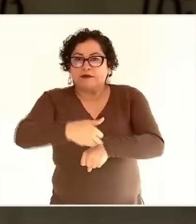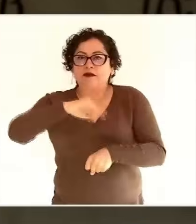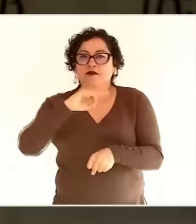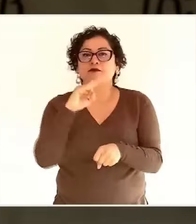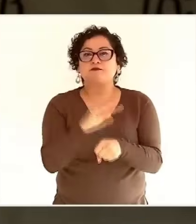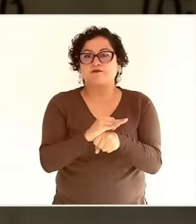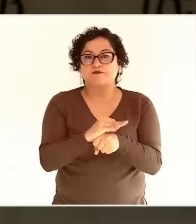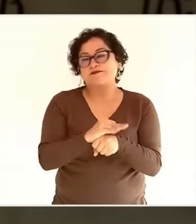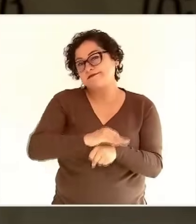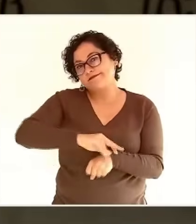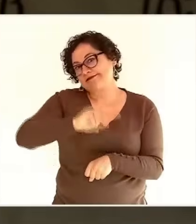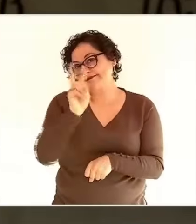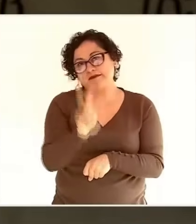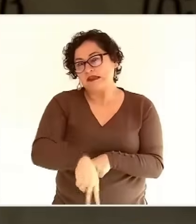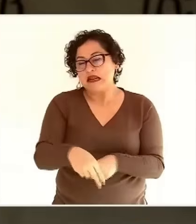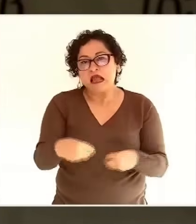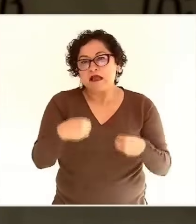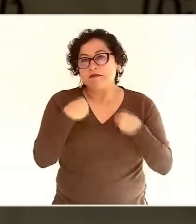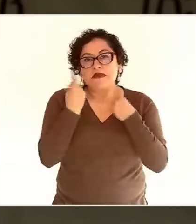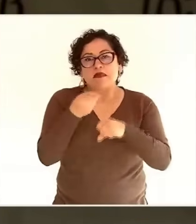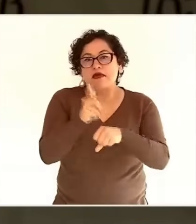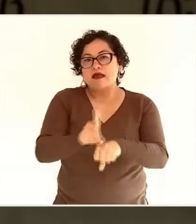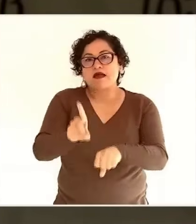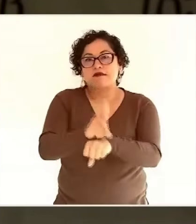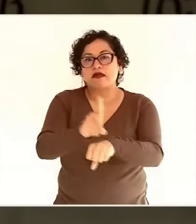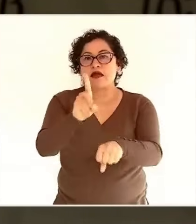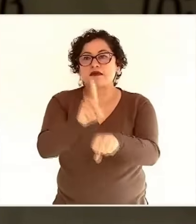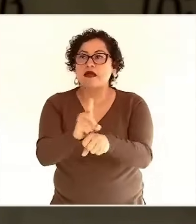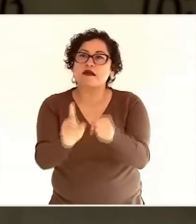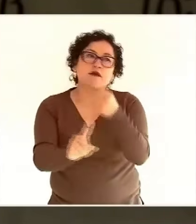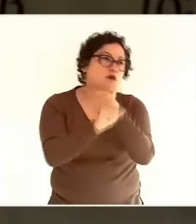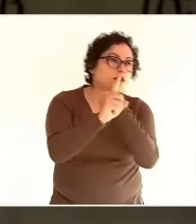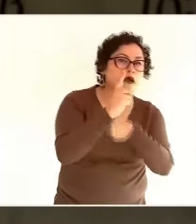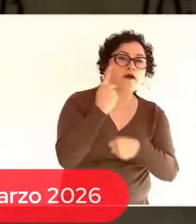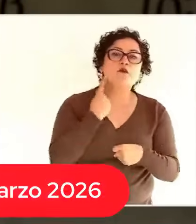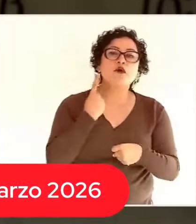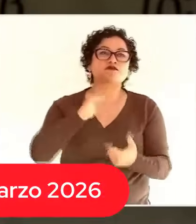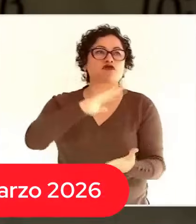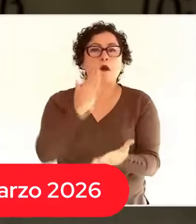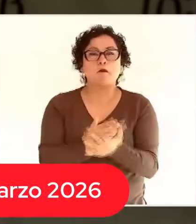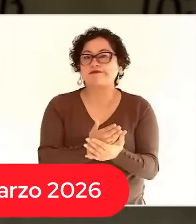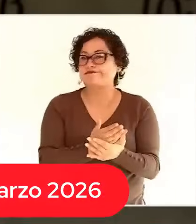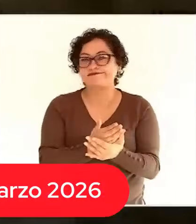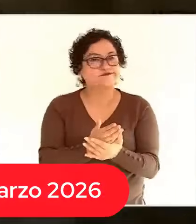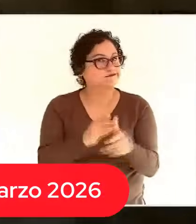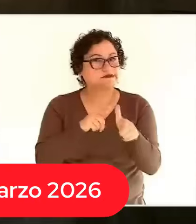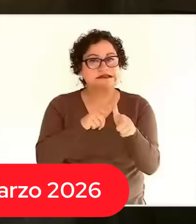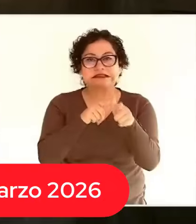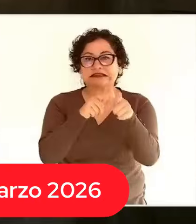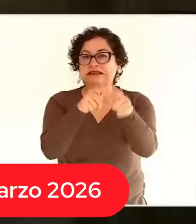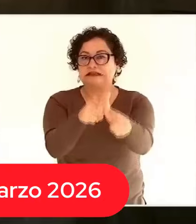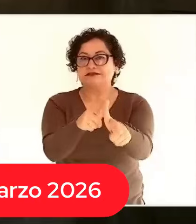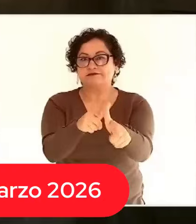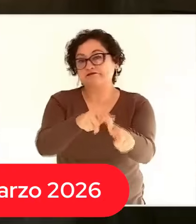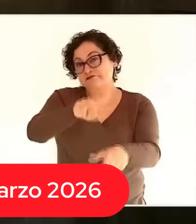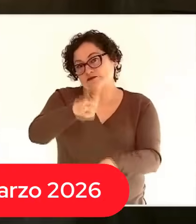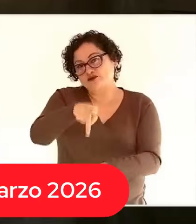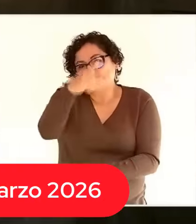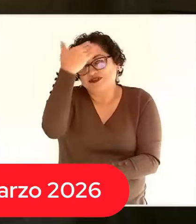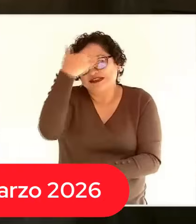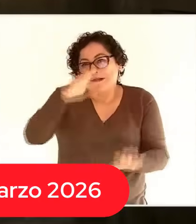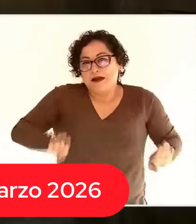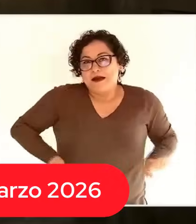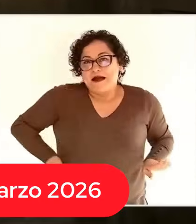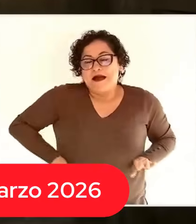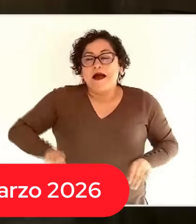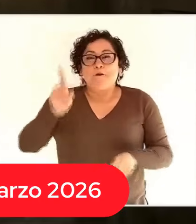necesidades de la vida diaria no se detienen con el devenir político, y ese conocimiento tan propio de las madres que sostienen